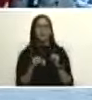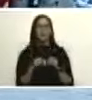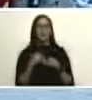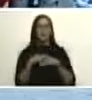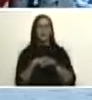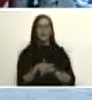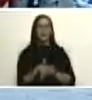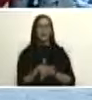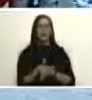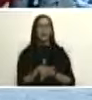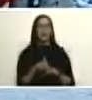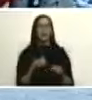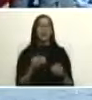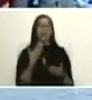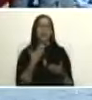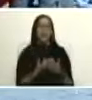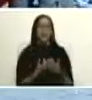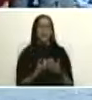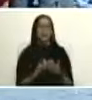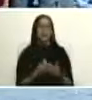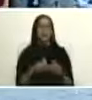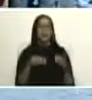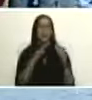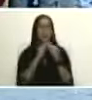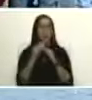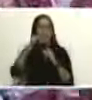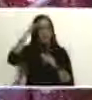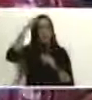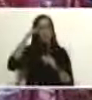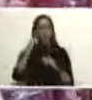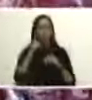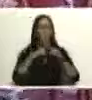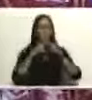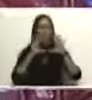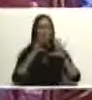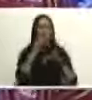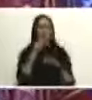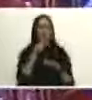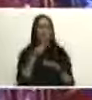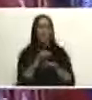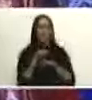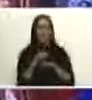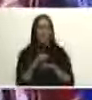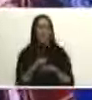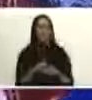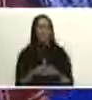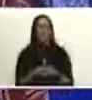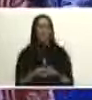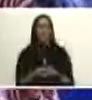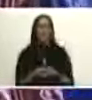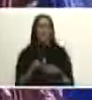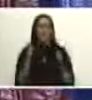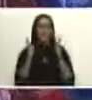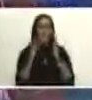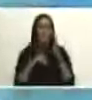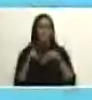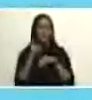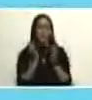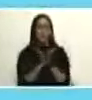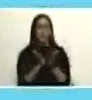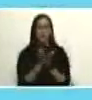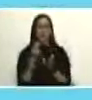integral, gracias a las bricomiles, por el 1x10 del buen gobierno, se atendieron este liceo, la escuela y las